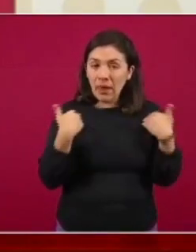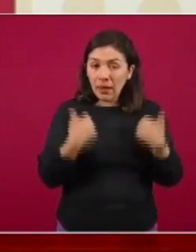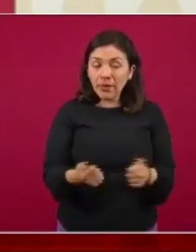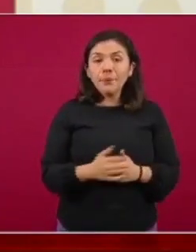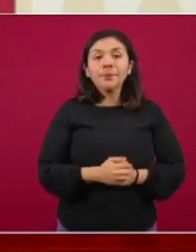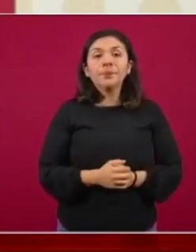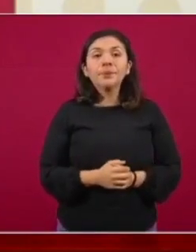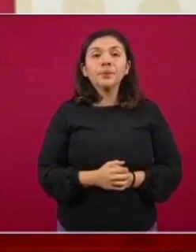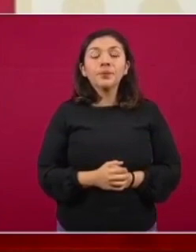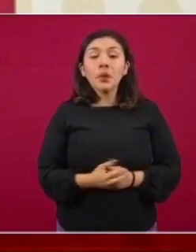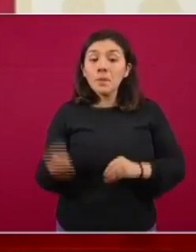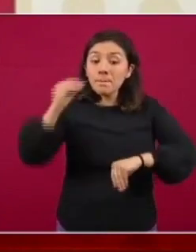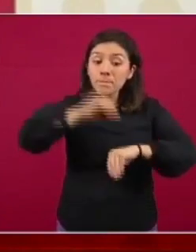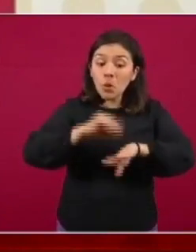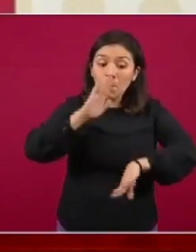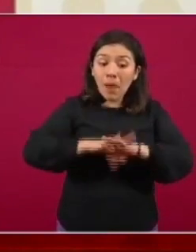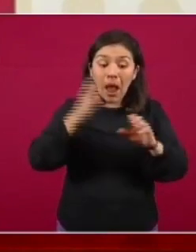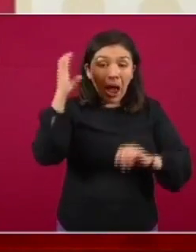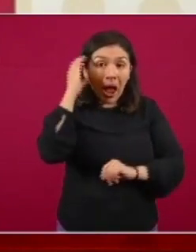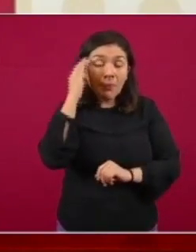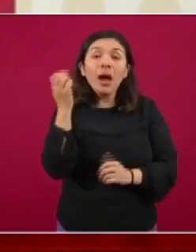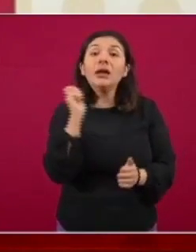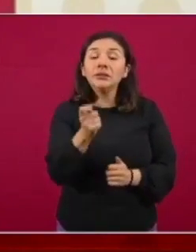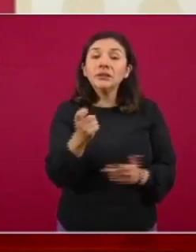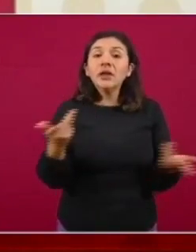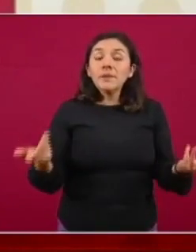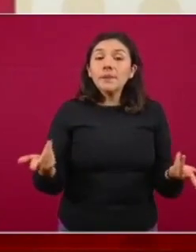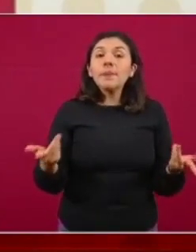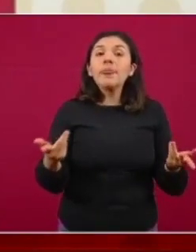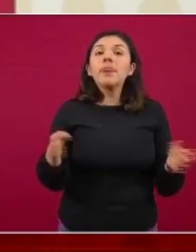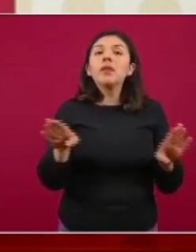muy importante del incremento de camas tiene que venir de,